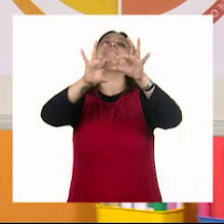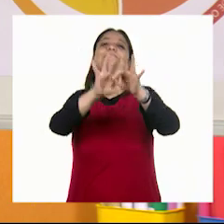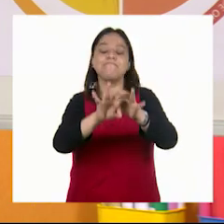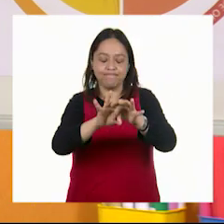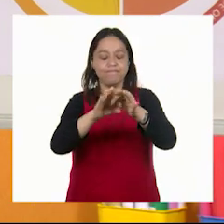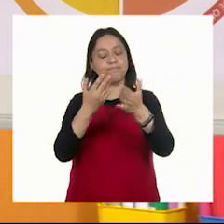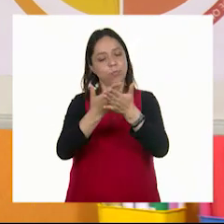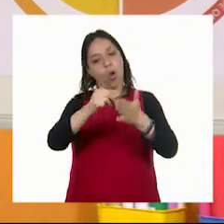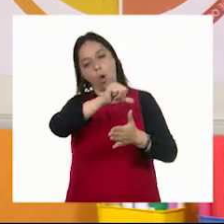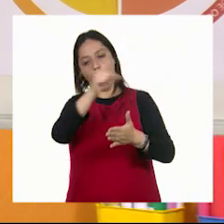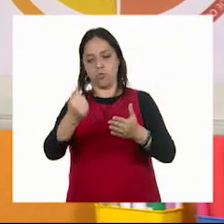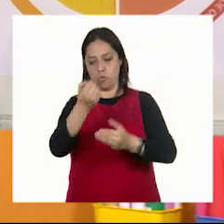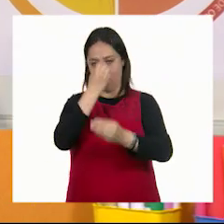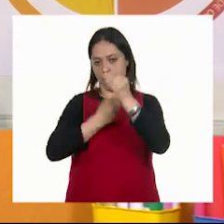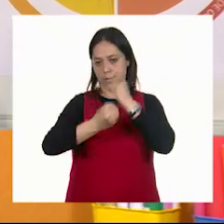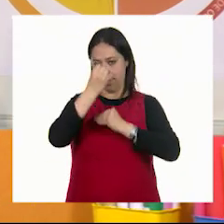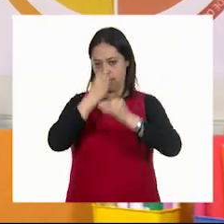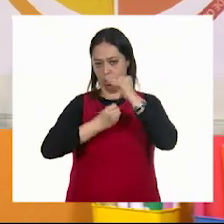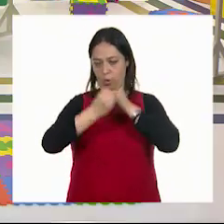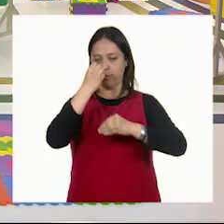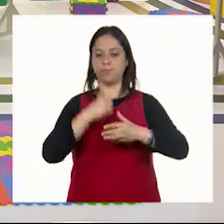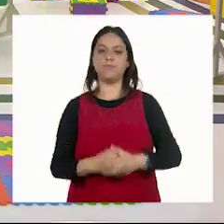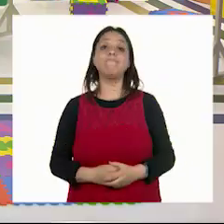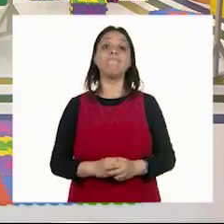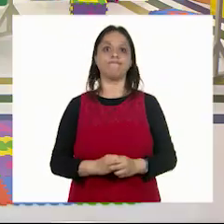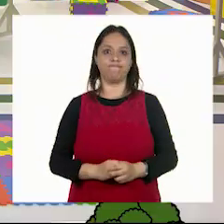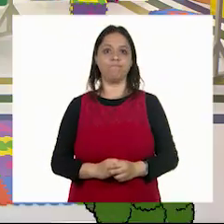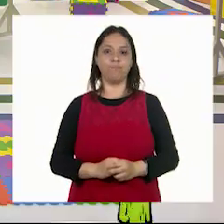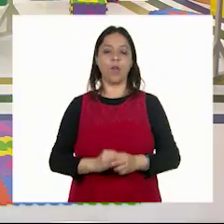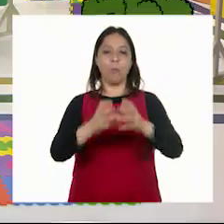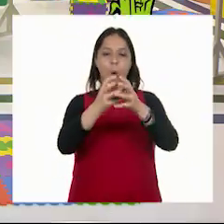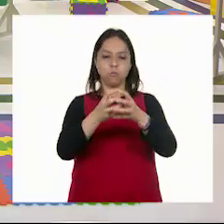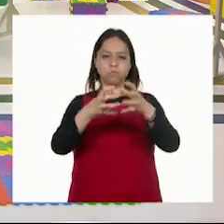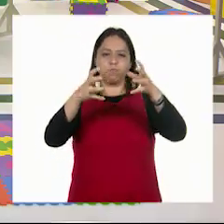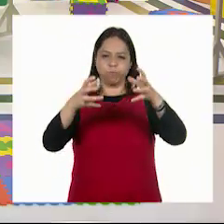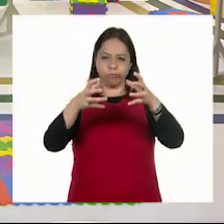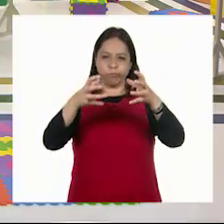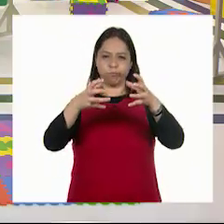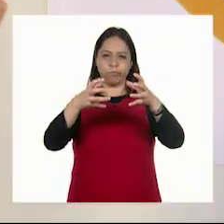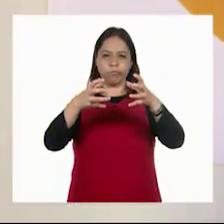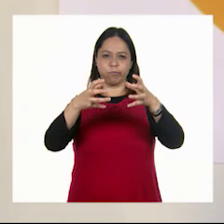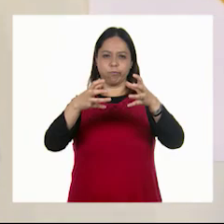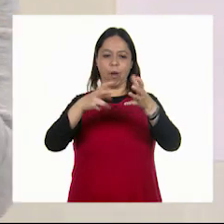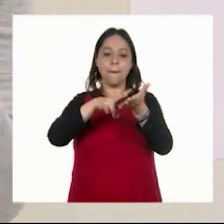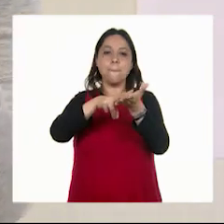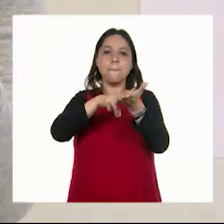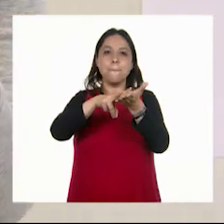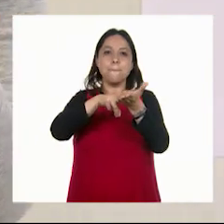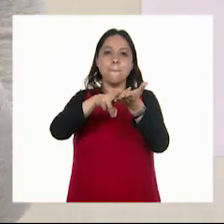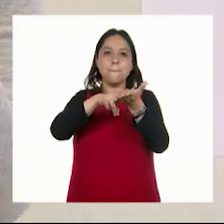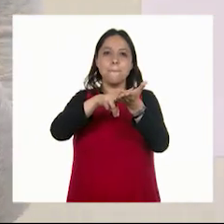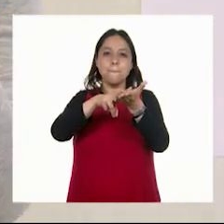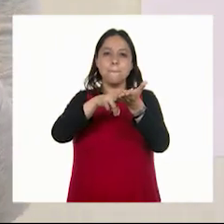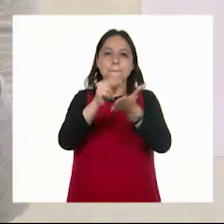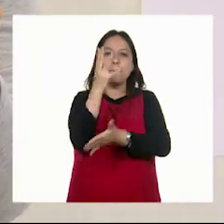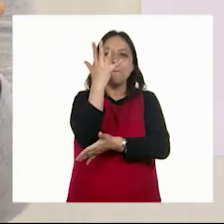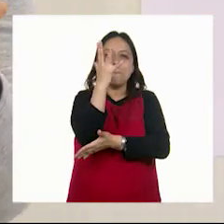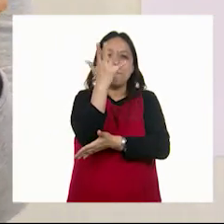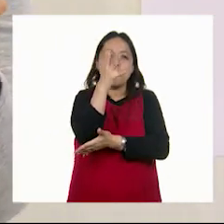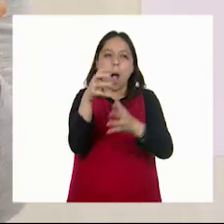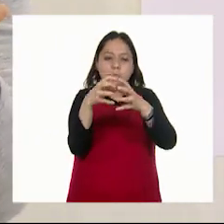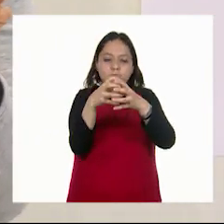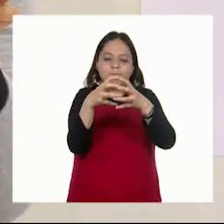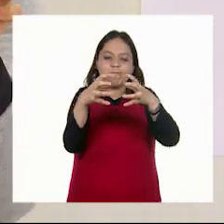alimento. ¿Qué será? Nuestro siguiente alimento es un brócoli. ¿Un brócoli? Un brócoli. El brócoli.